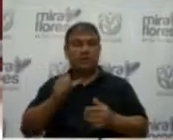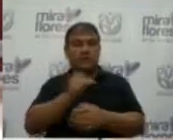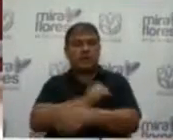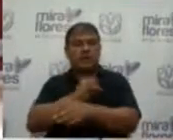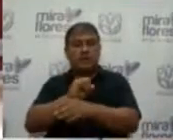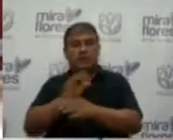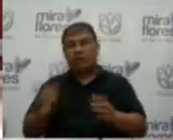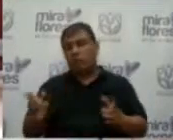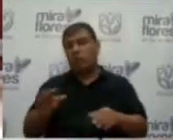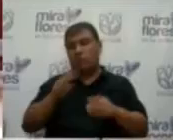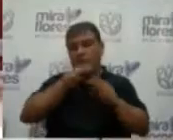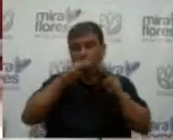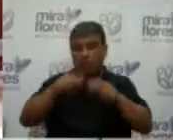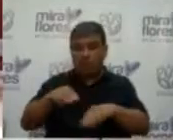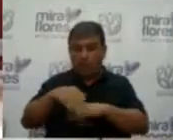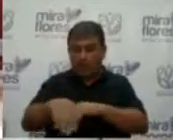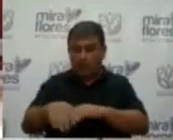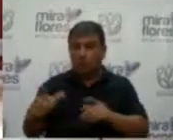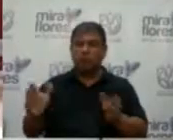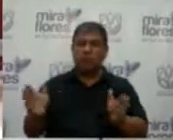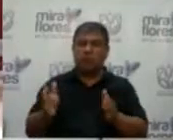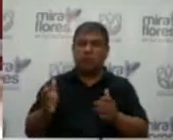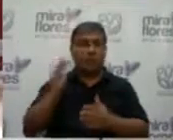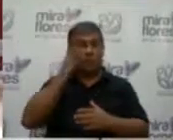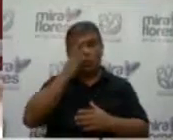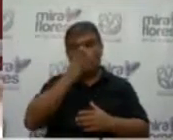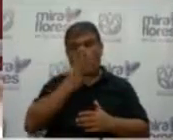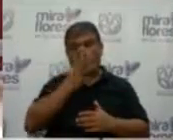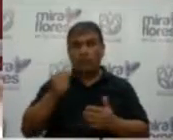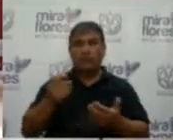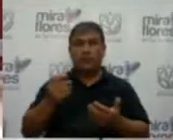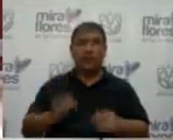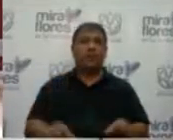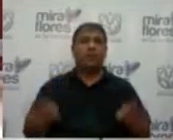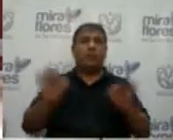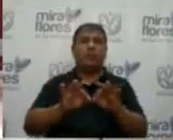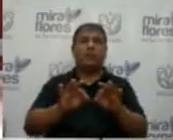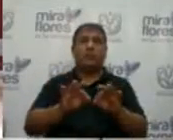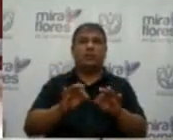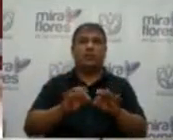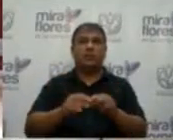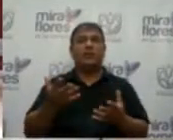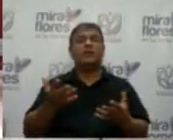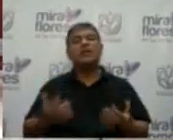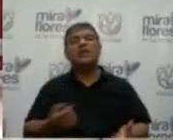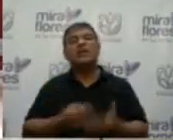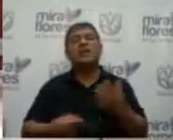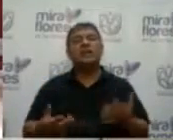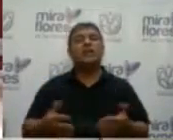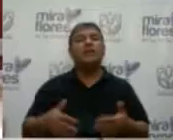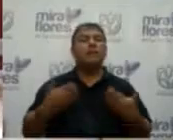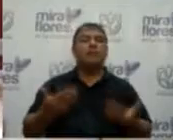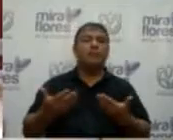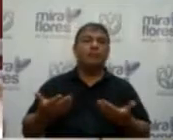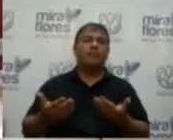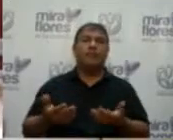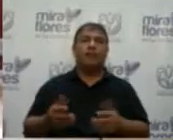malecón un poquito más chico, pero también con una belleza importante. Y lo que se quiere es poder